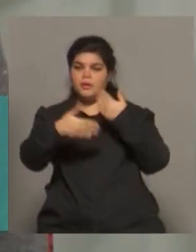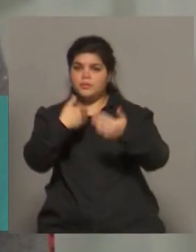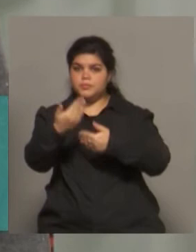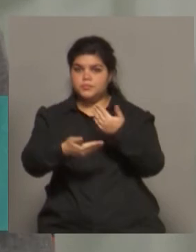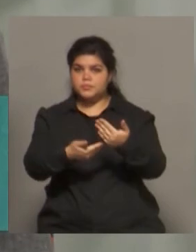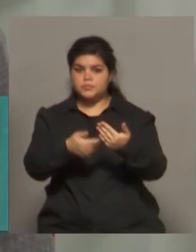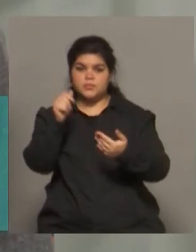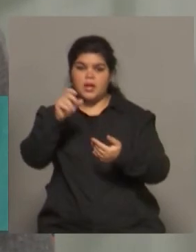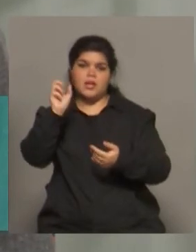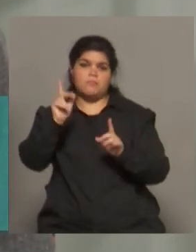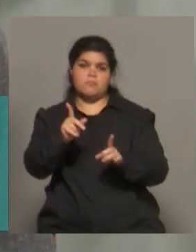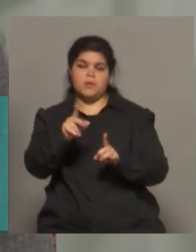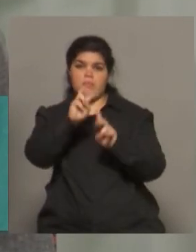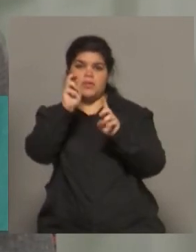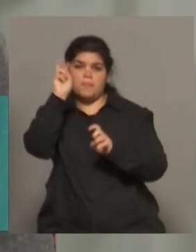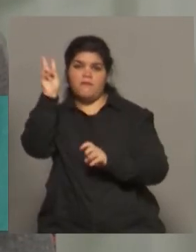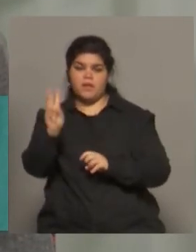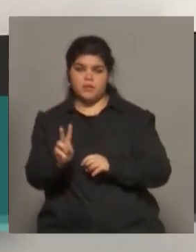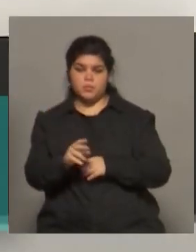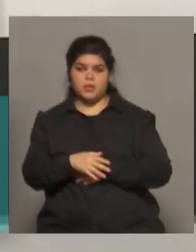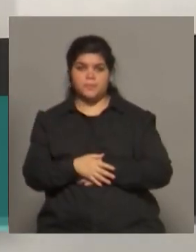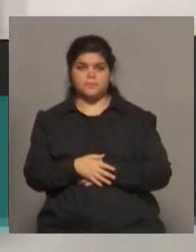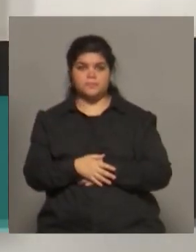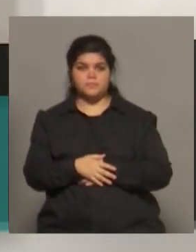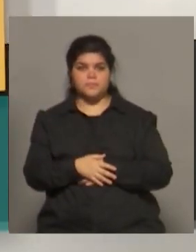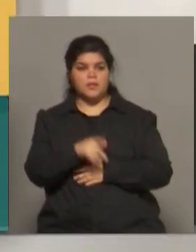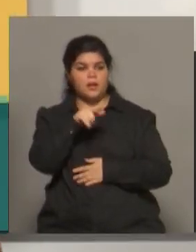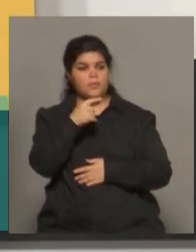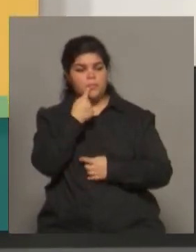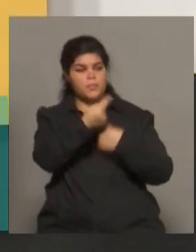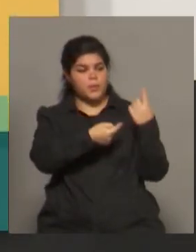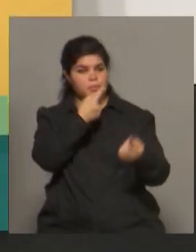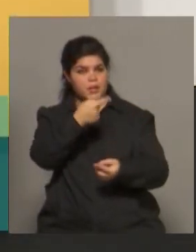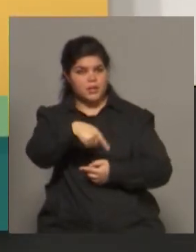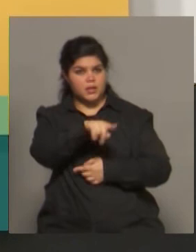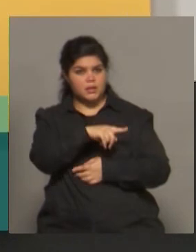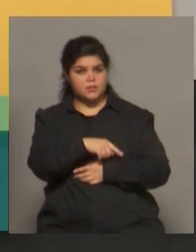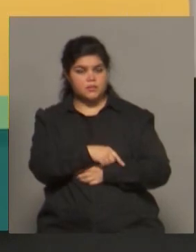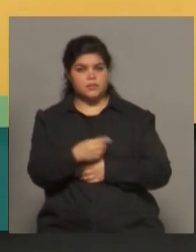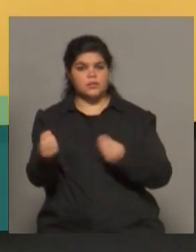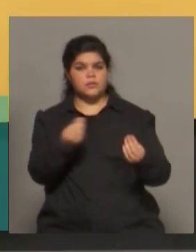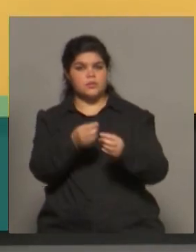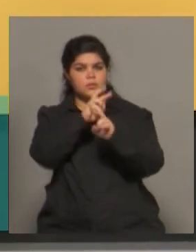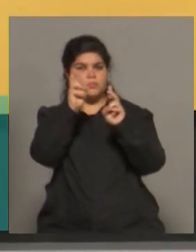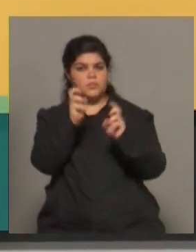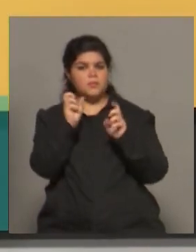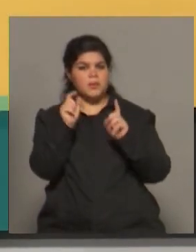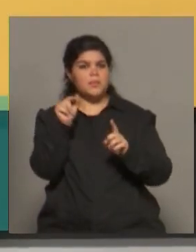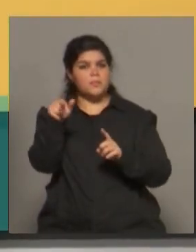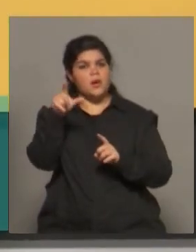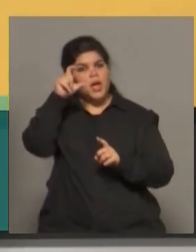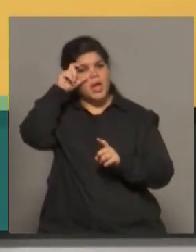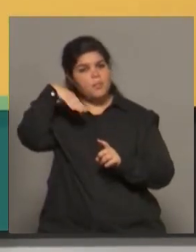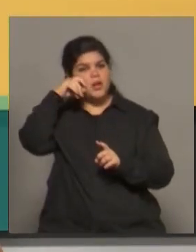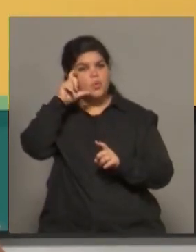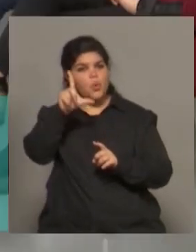a lo que está ocurriendo en Venezuela. Bien, vamos a los chicos y quería consultarles cómo creen que se van a meter esto, ¿no?, que decía Emanuel con respecto a la